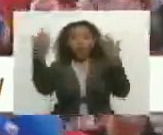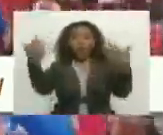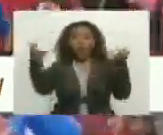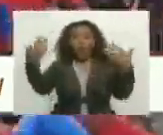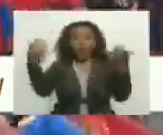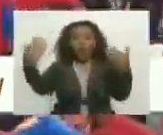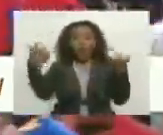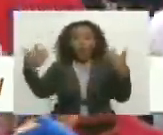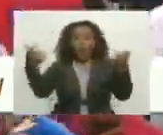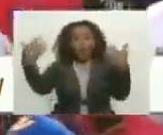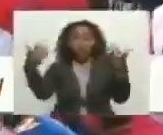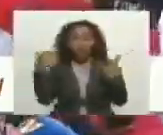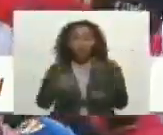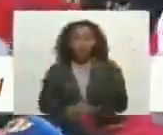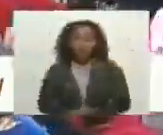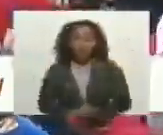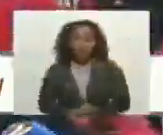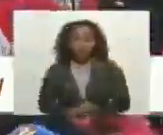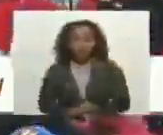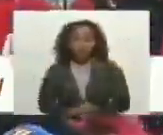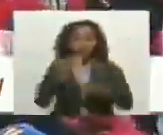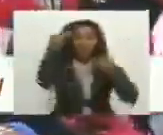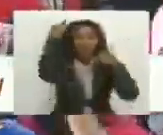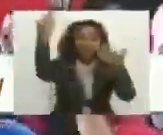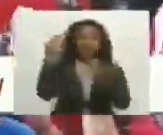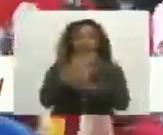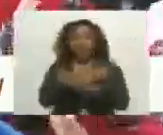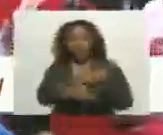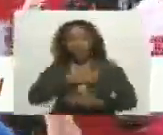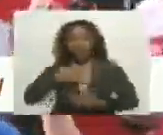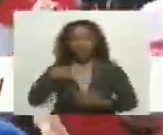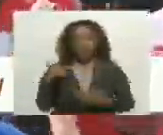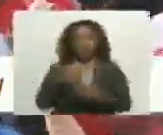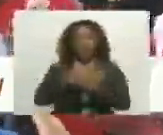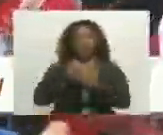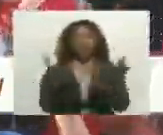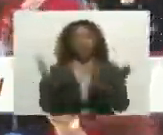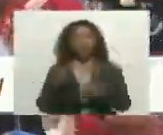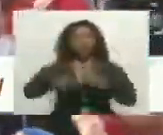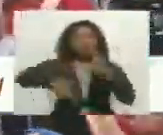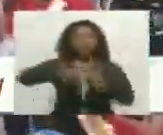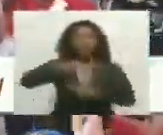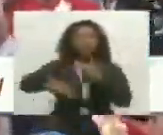arriba, arriba, arriba, arriba, arriba. ¡Saludo solidario!